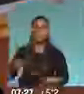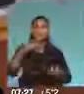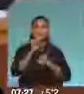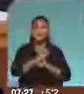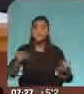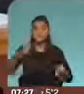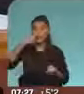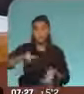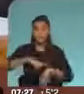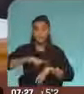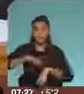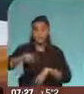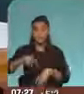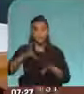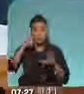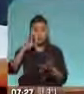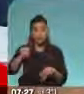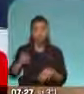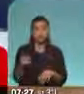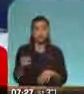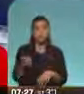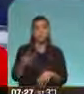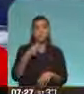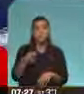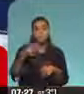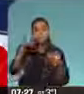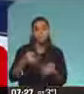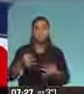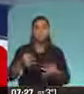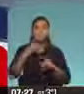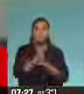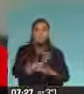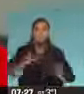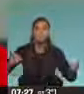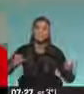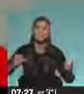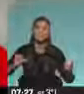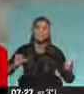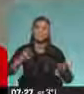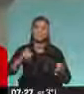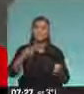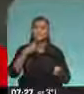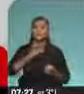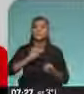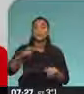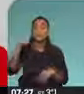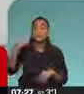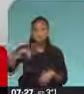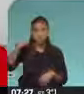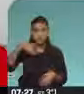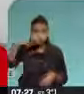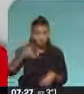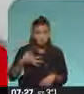Información de último momento, atención, acaba de difundirse esta noticia que llega desde Rusia. Por